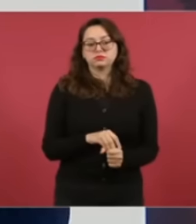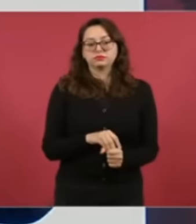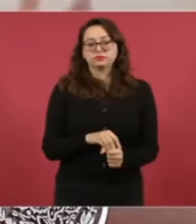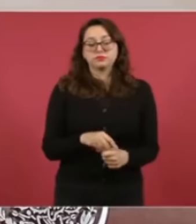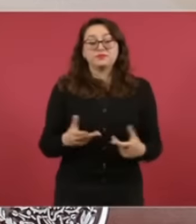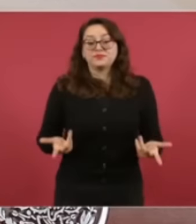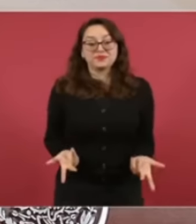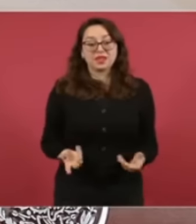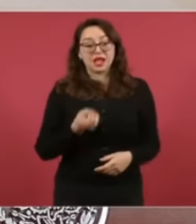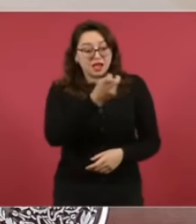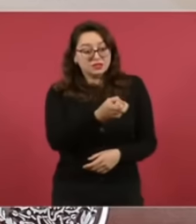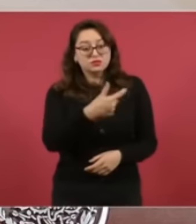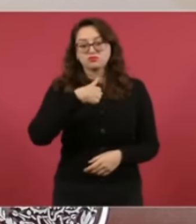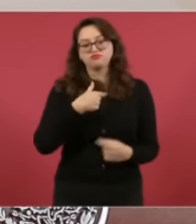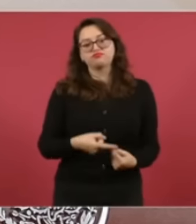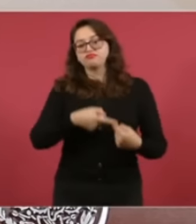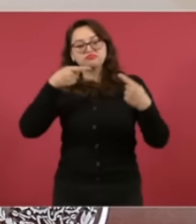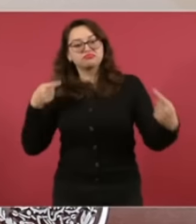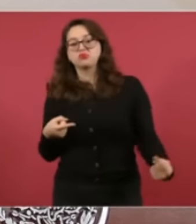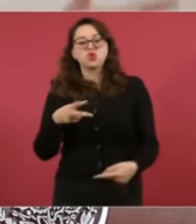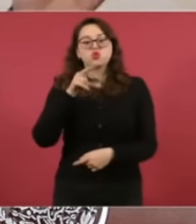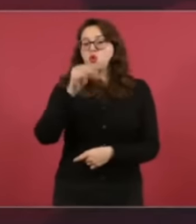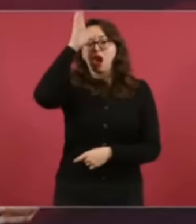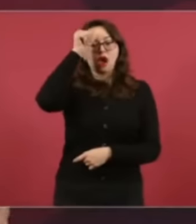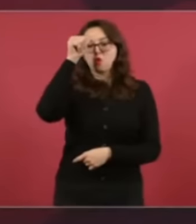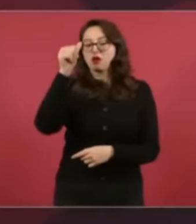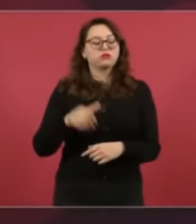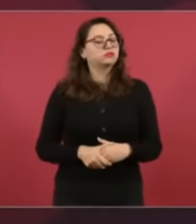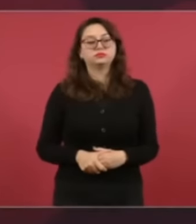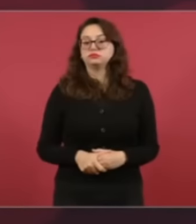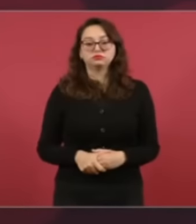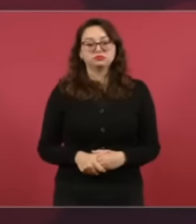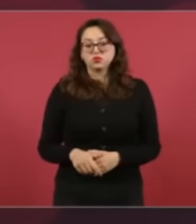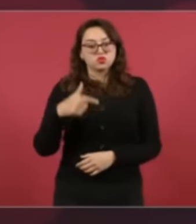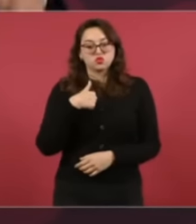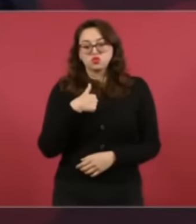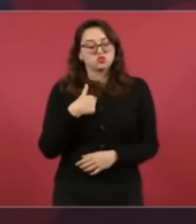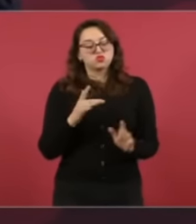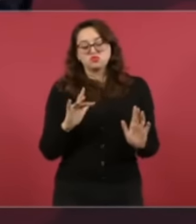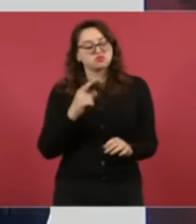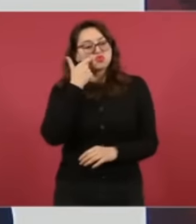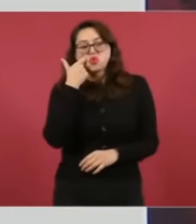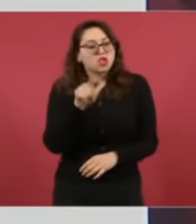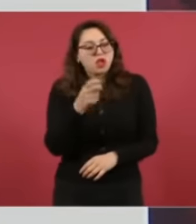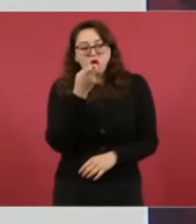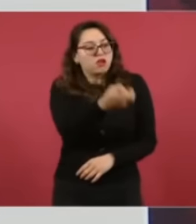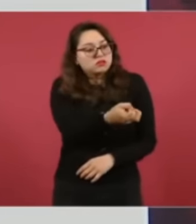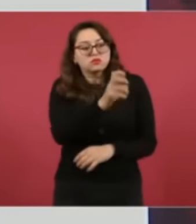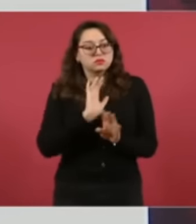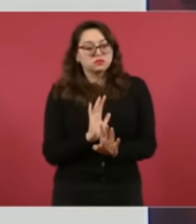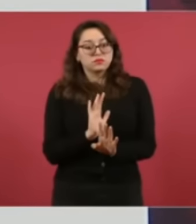Entonces, somos distintos. Ahora van a haber elecciones. El pueblo va a decidir.